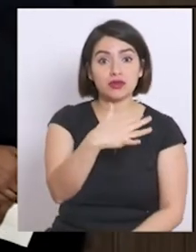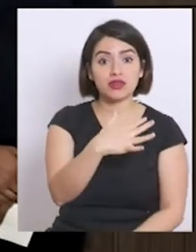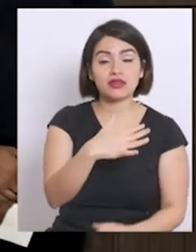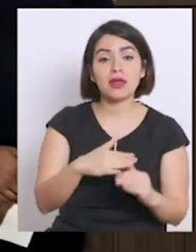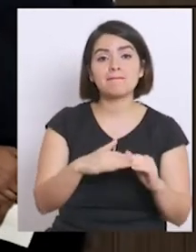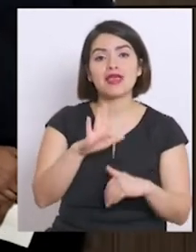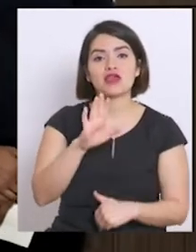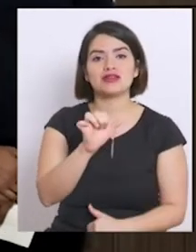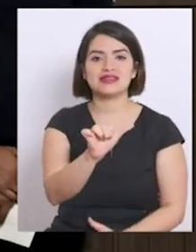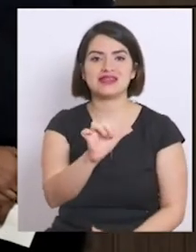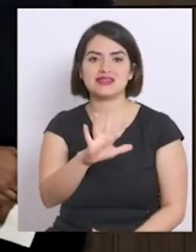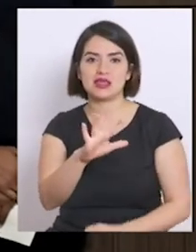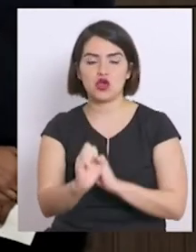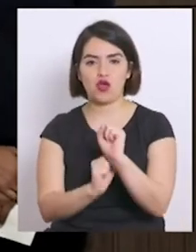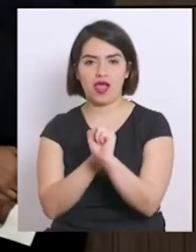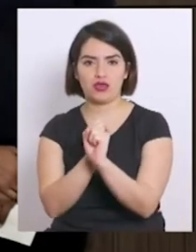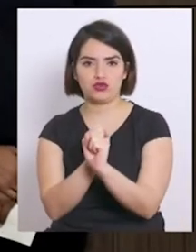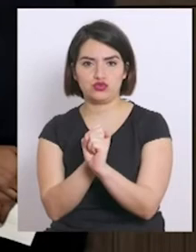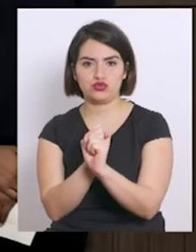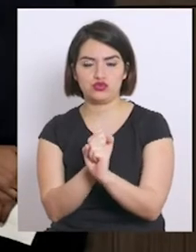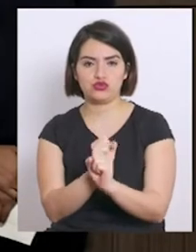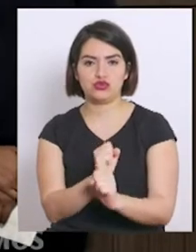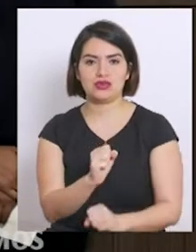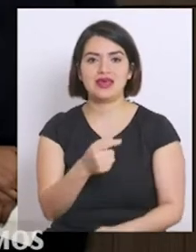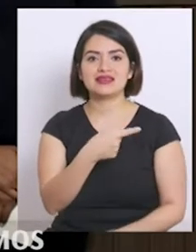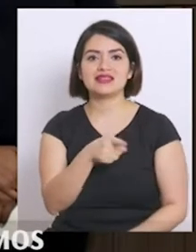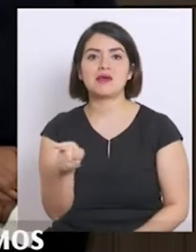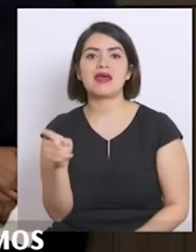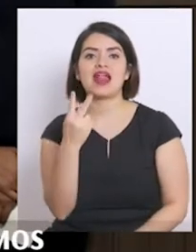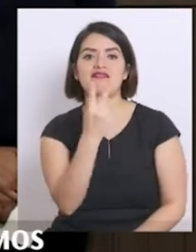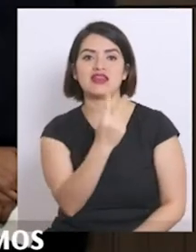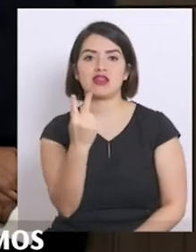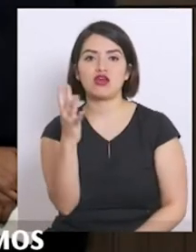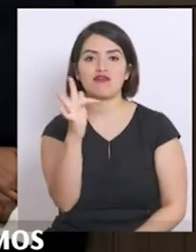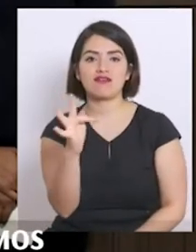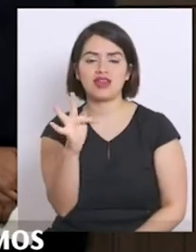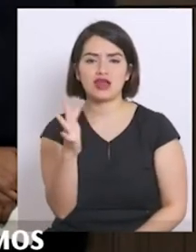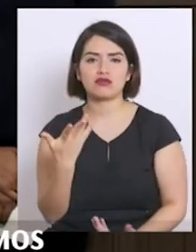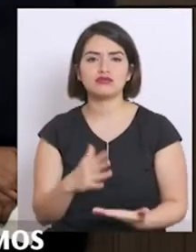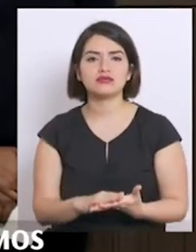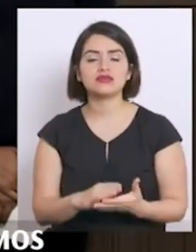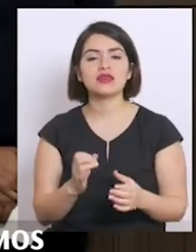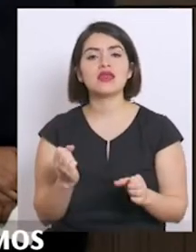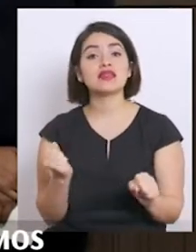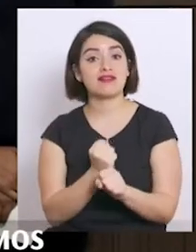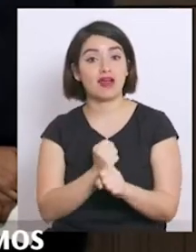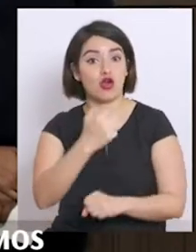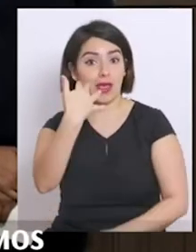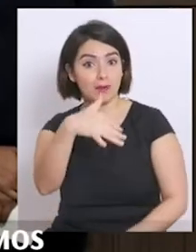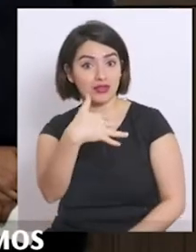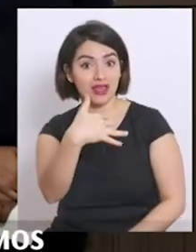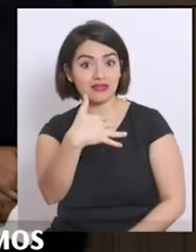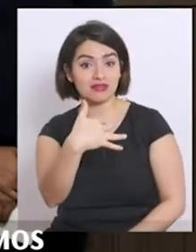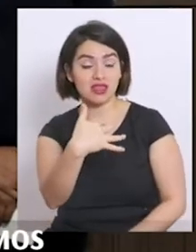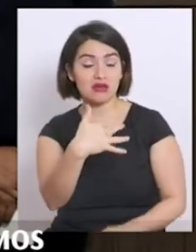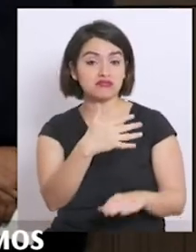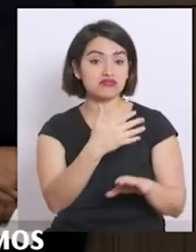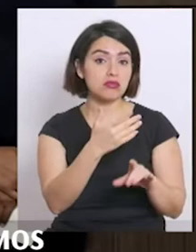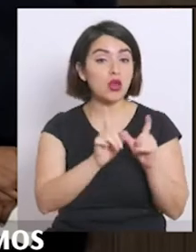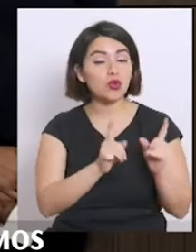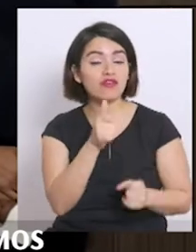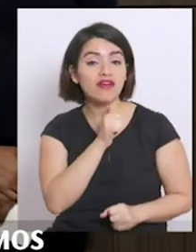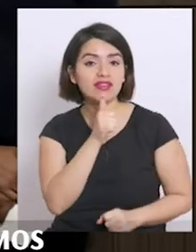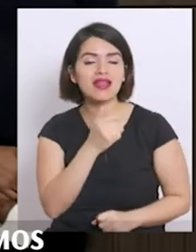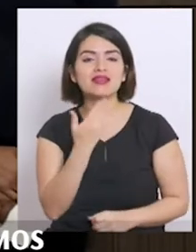mayores de 65 años. La semana del 22 de febrero, funciones críticas, las que queden,